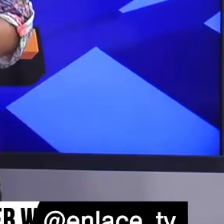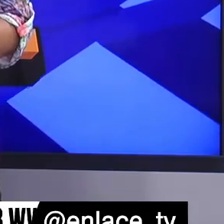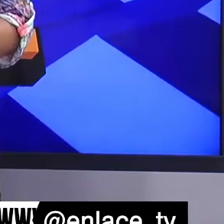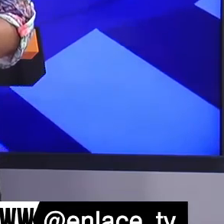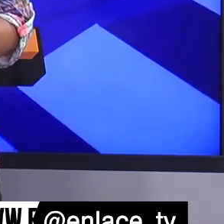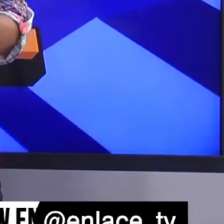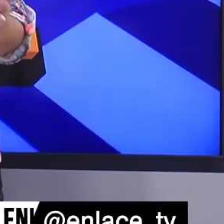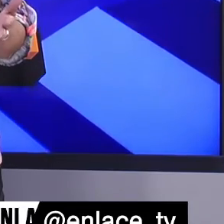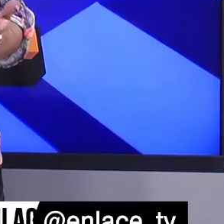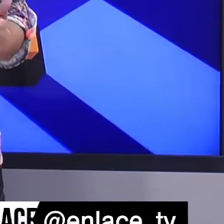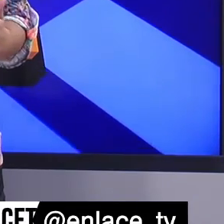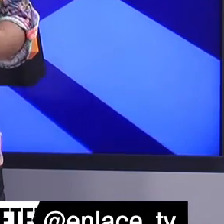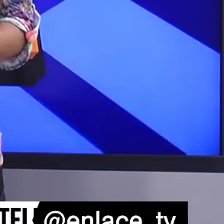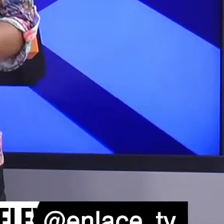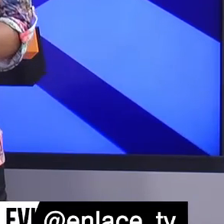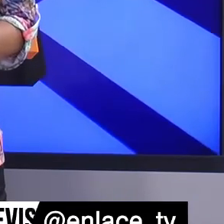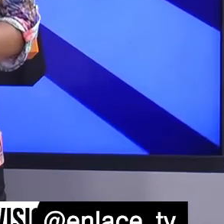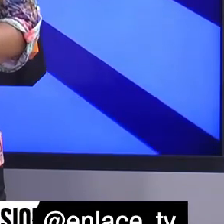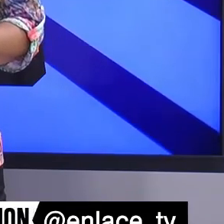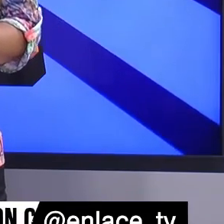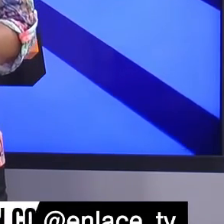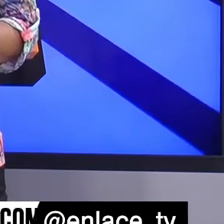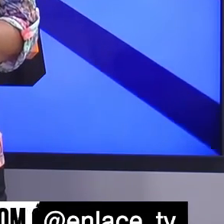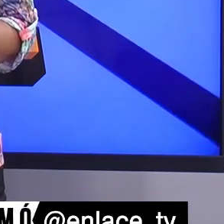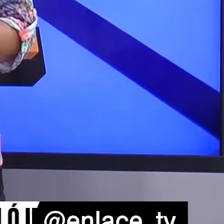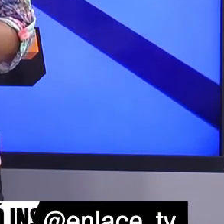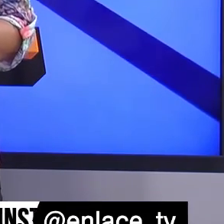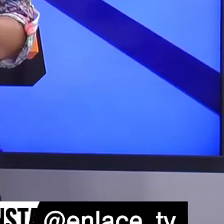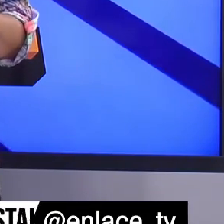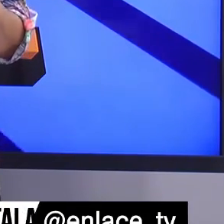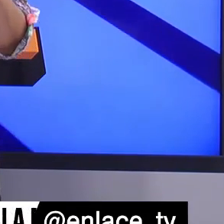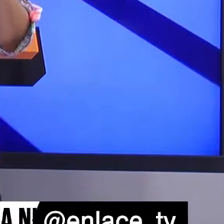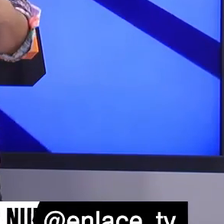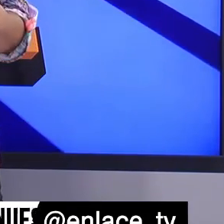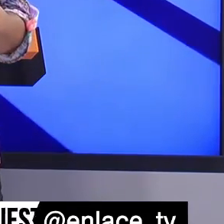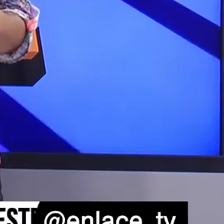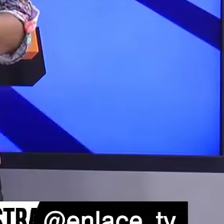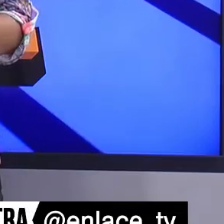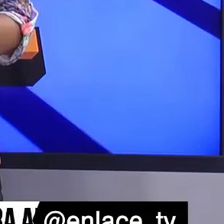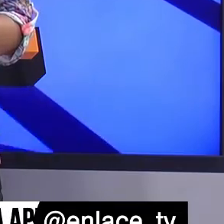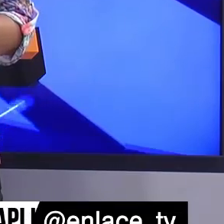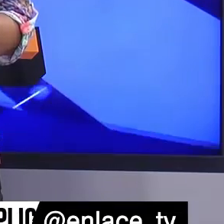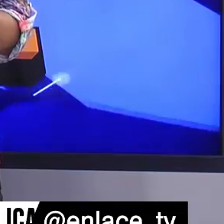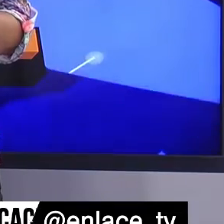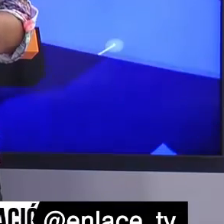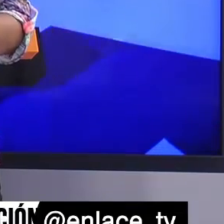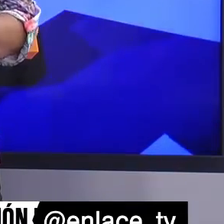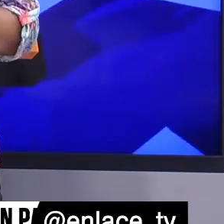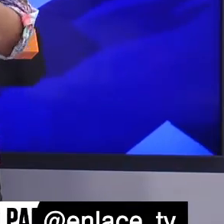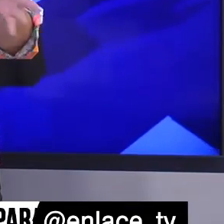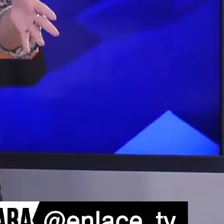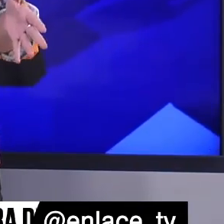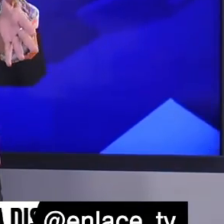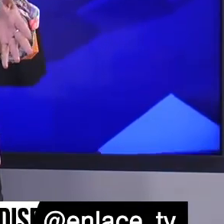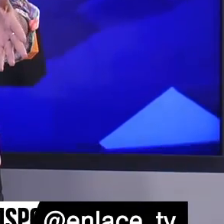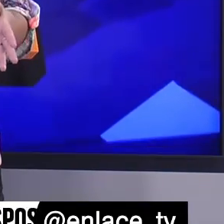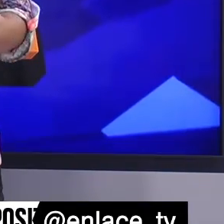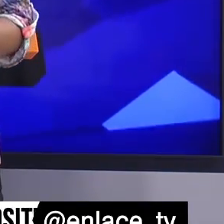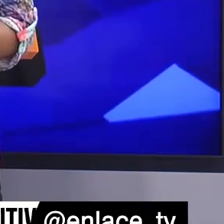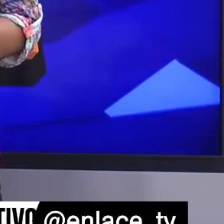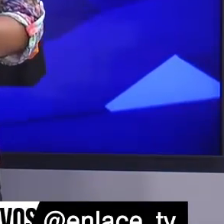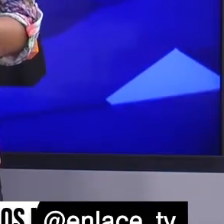Villa Luisa. La comunidad se encuentra preocupada por esta situación, ya que en el lugar es arrojado en ese momento cualquier tipo